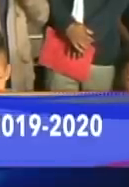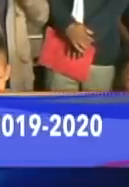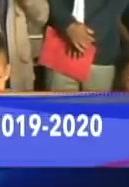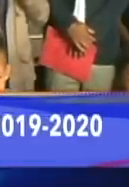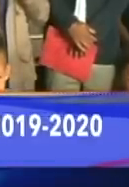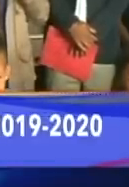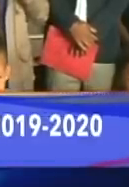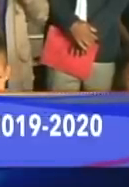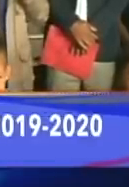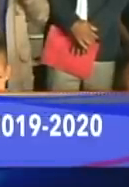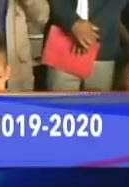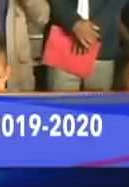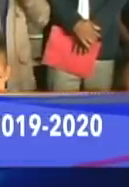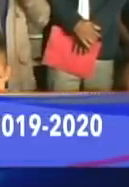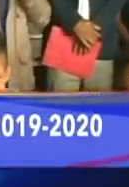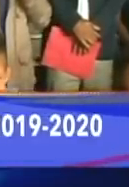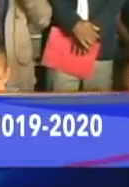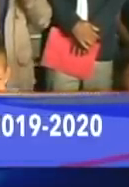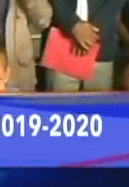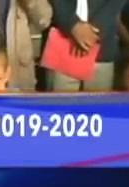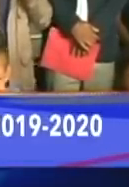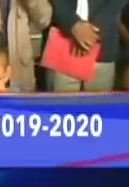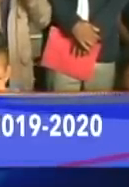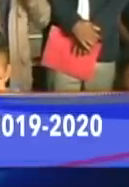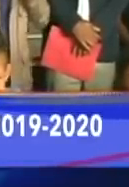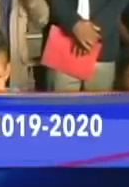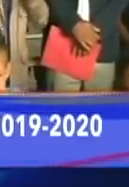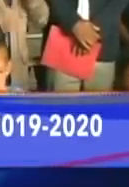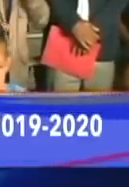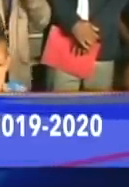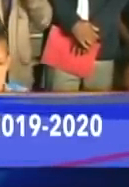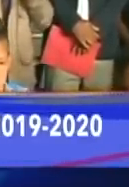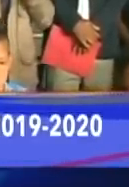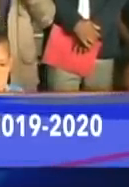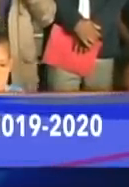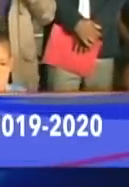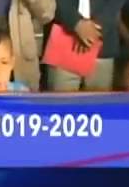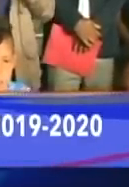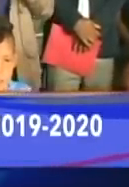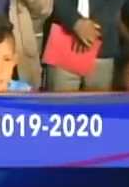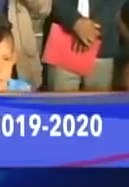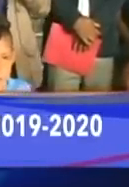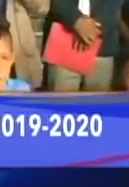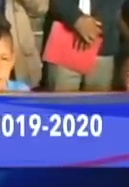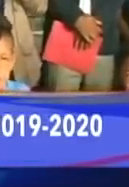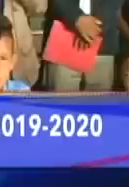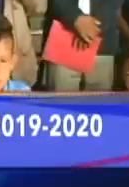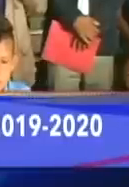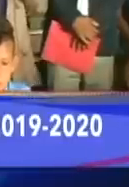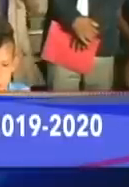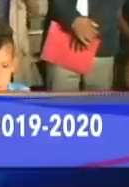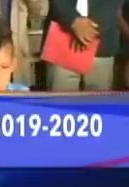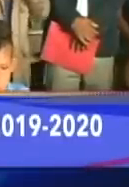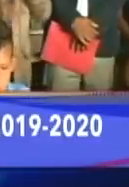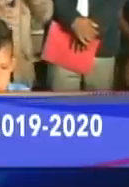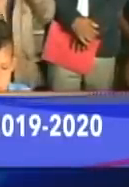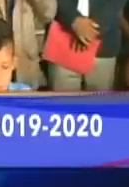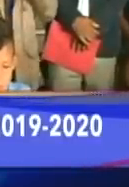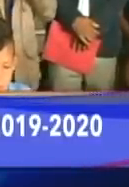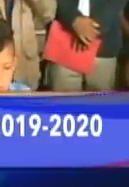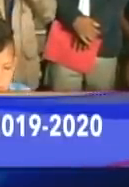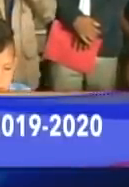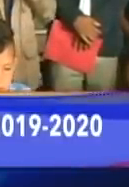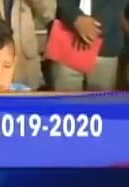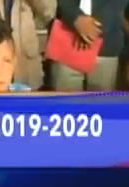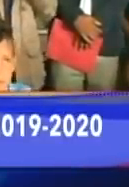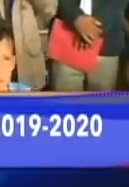de calidad con espacios espectaculares bibliotecas laboratorios en el área tecnológica cancha